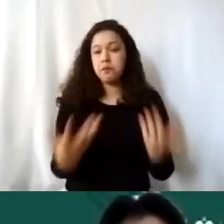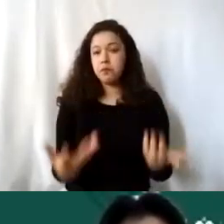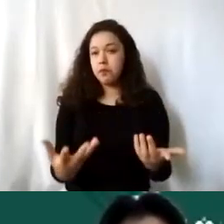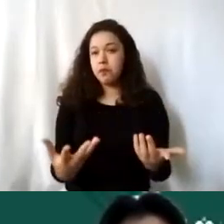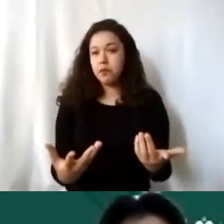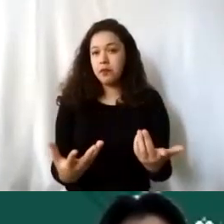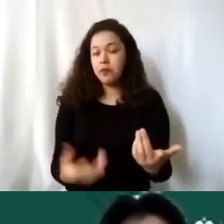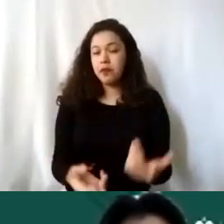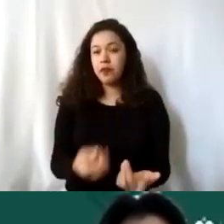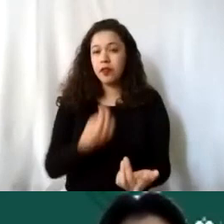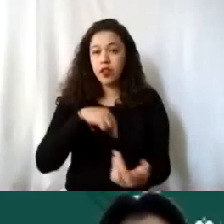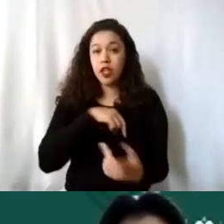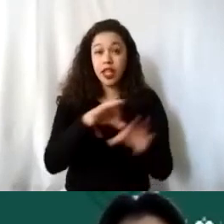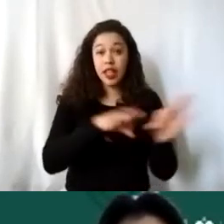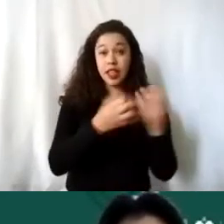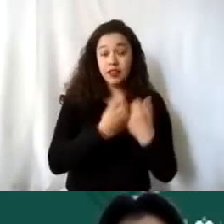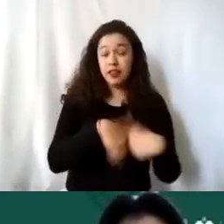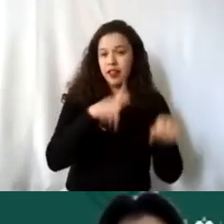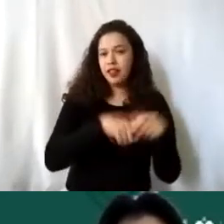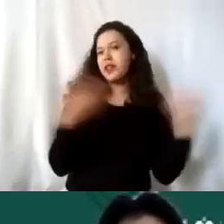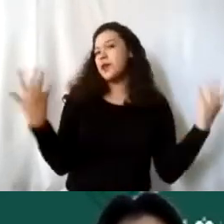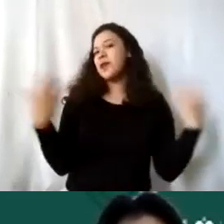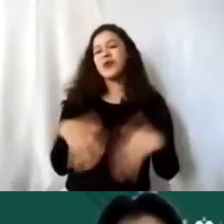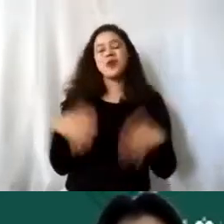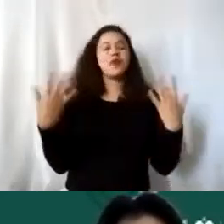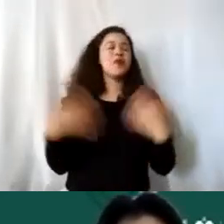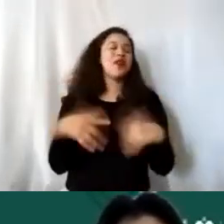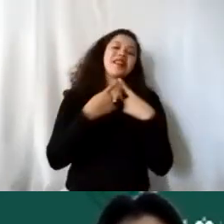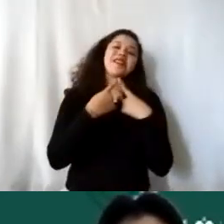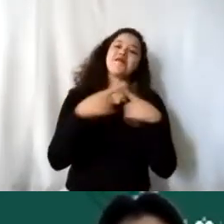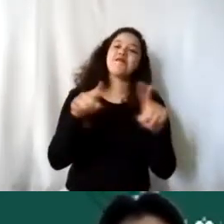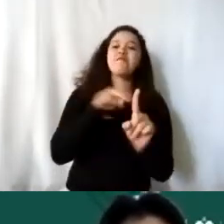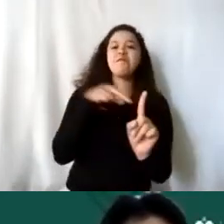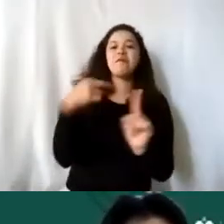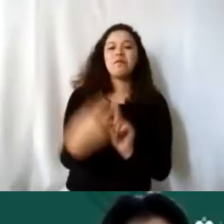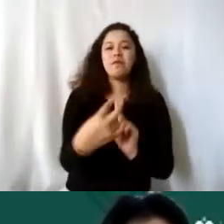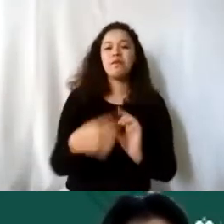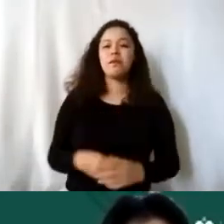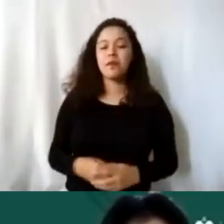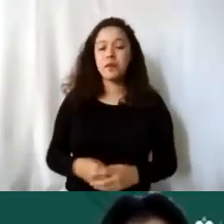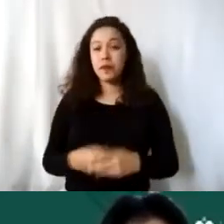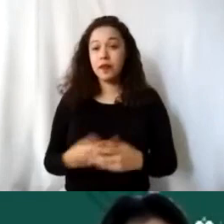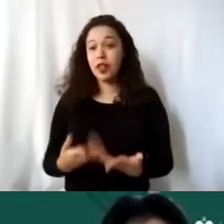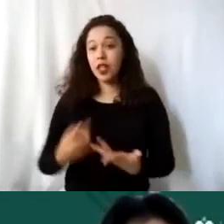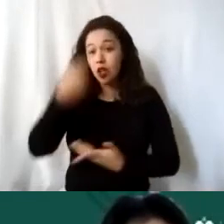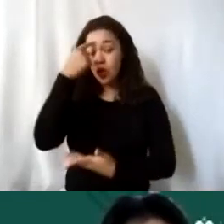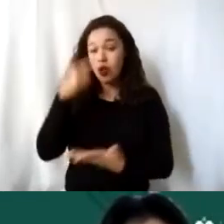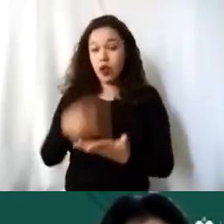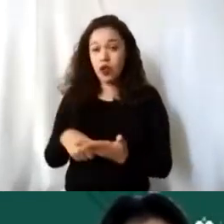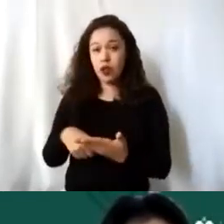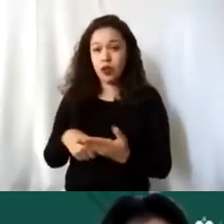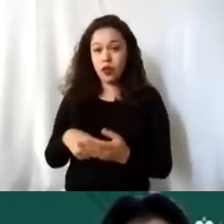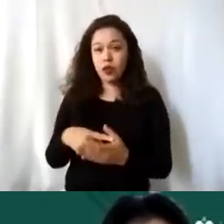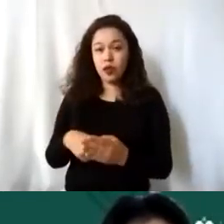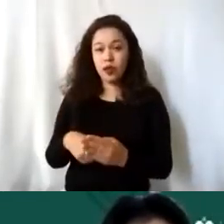que tenemos desde el trabajo social, bueno, da totalmente otro enfoque. Entonces, creo que esto puede ser